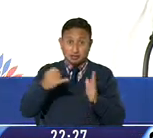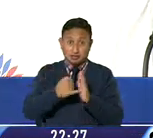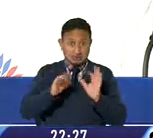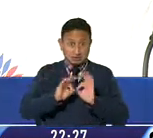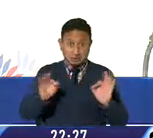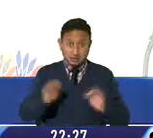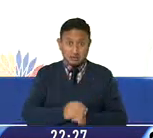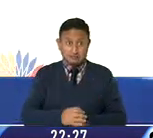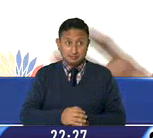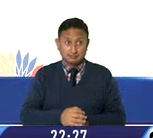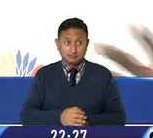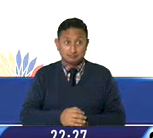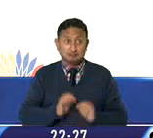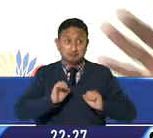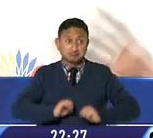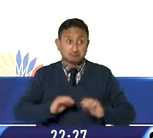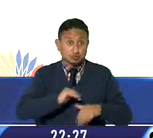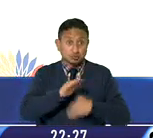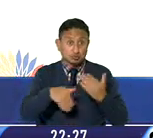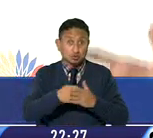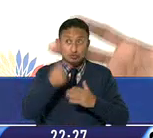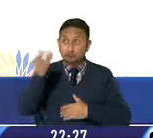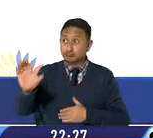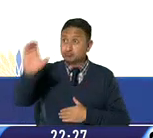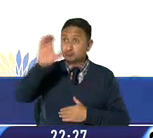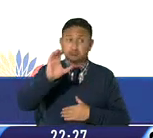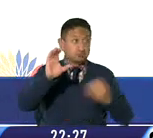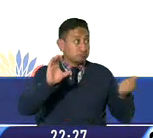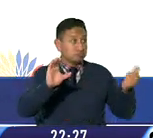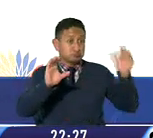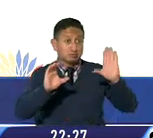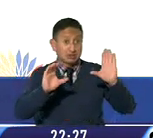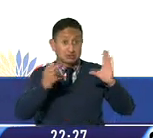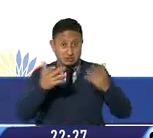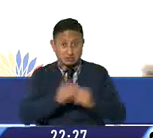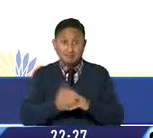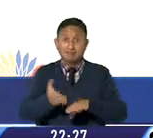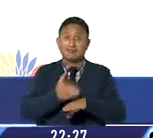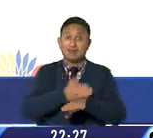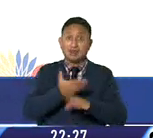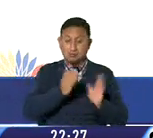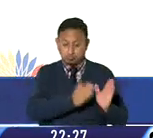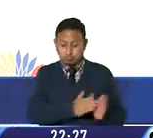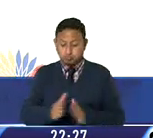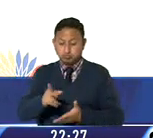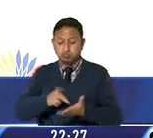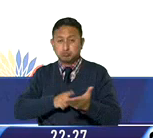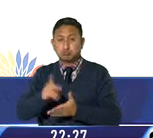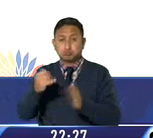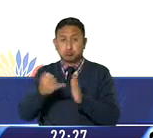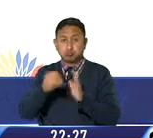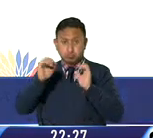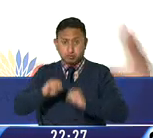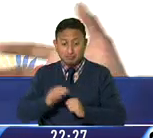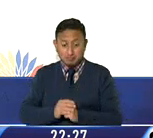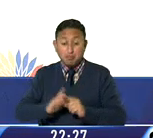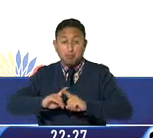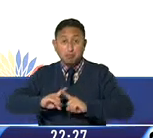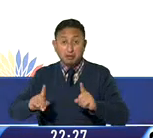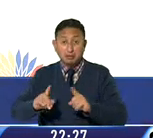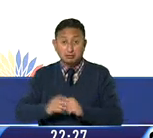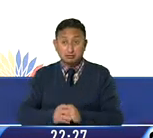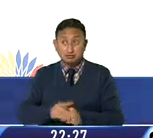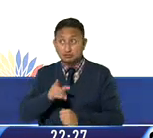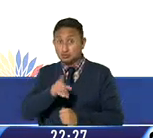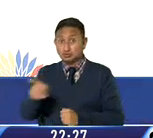impuestos. Bienvenido todos los capitales que salieron de forma ordenada, pagando sus impuestos, pero también los que no, que se